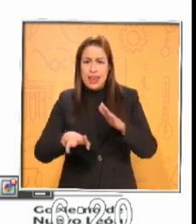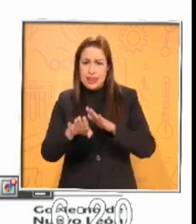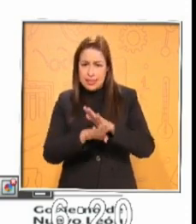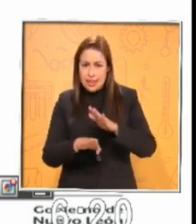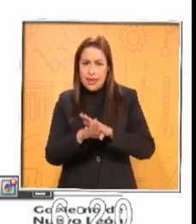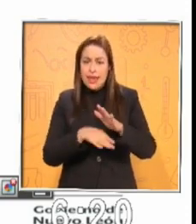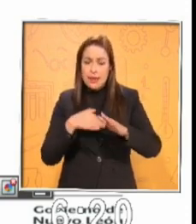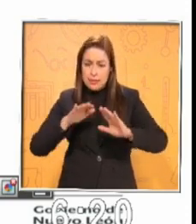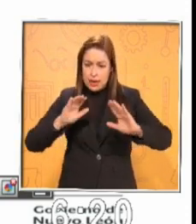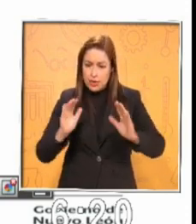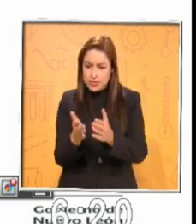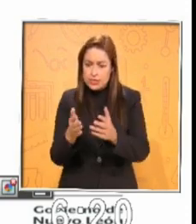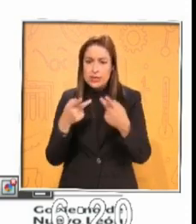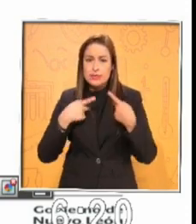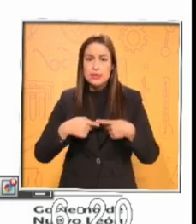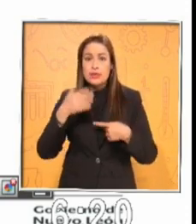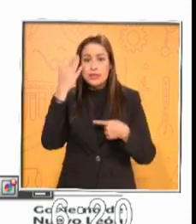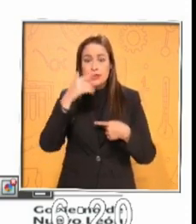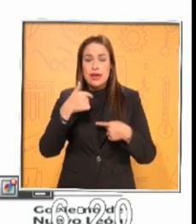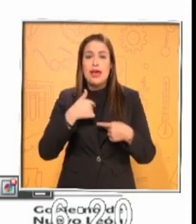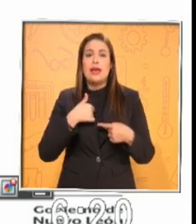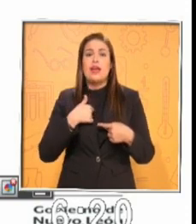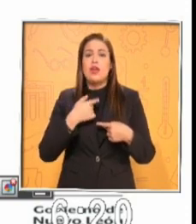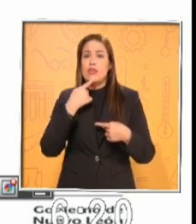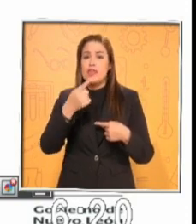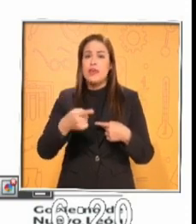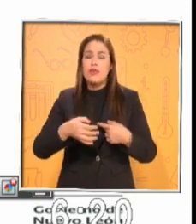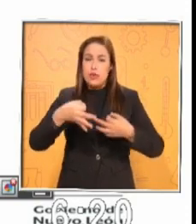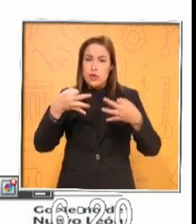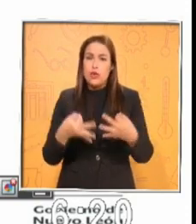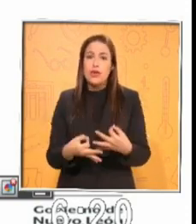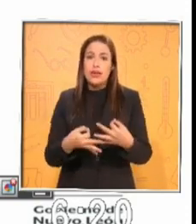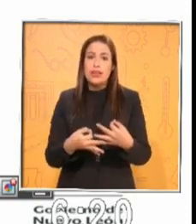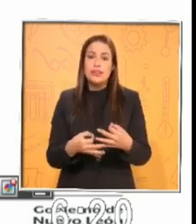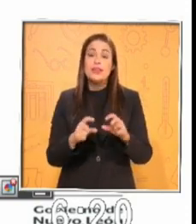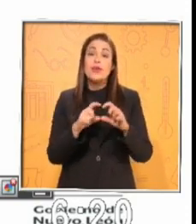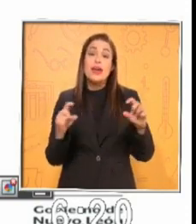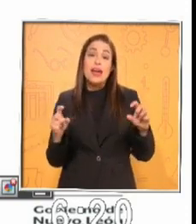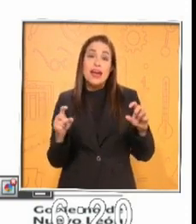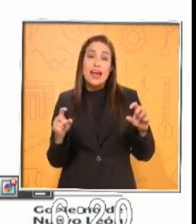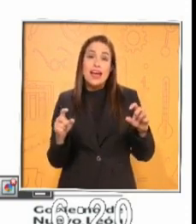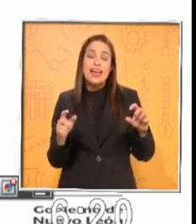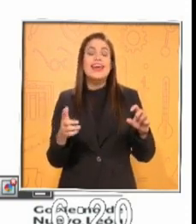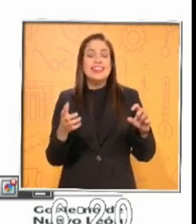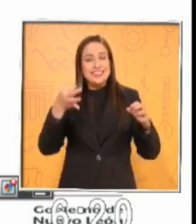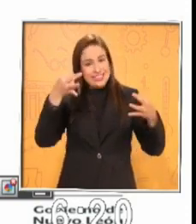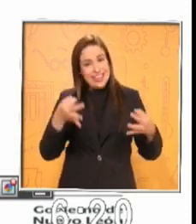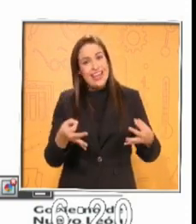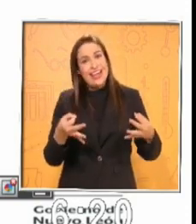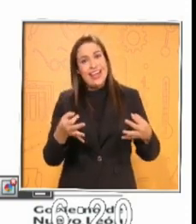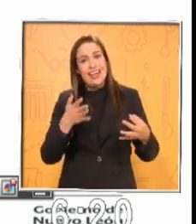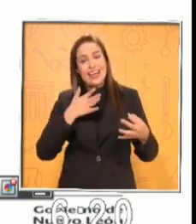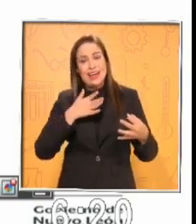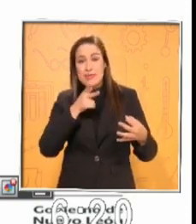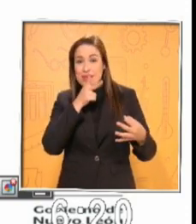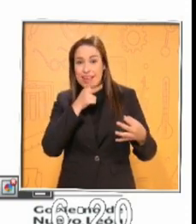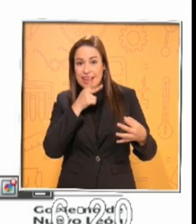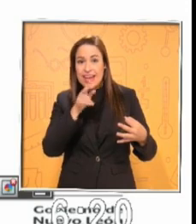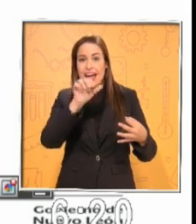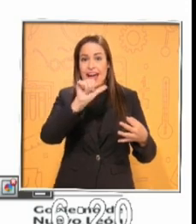nuestra postura es la correcta. Exactamente. La palabra es